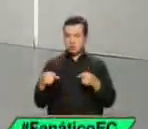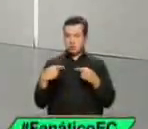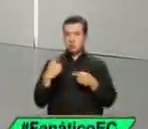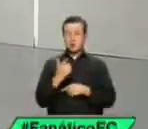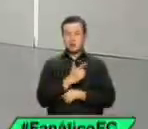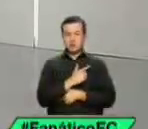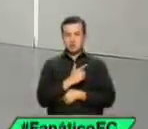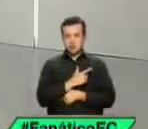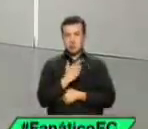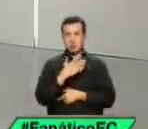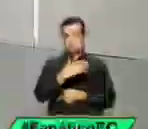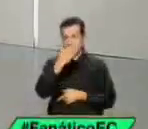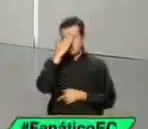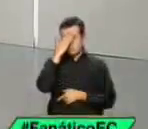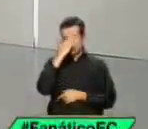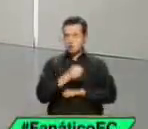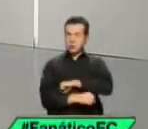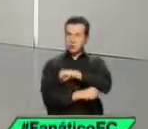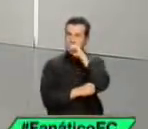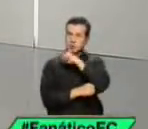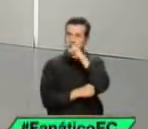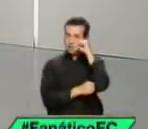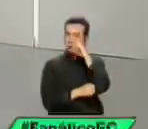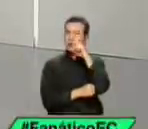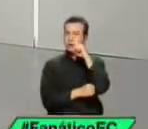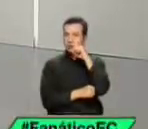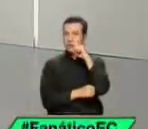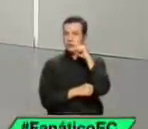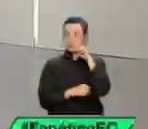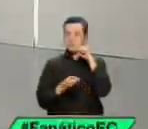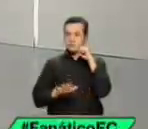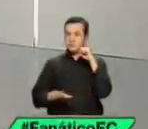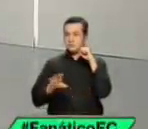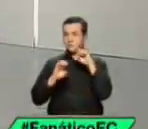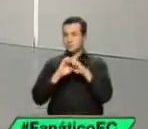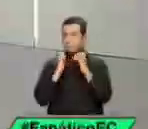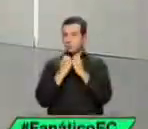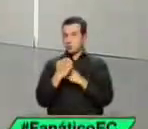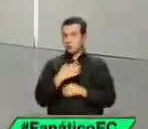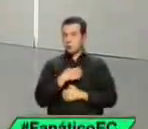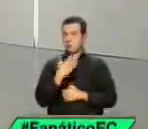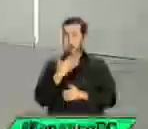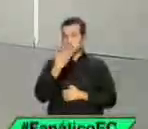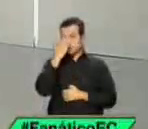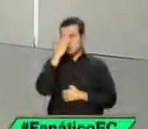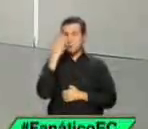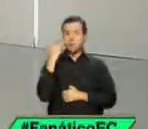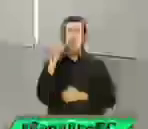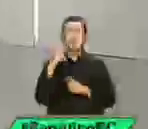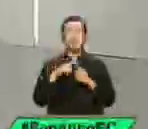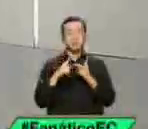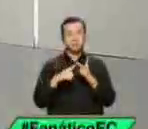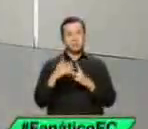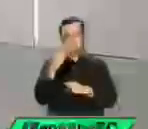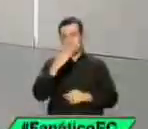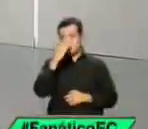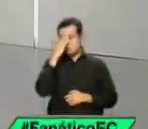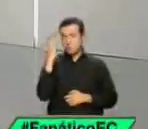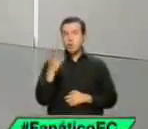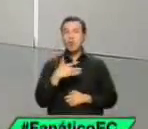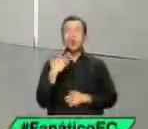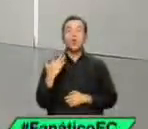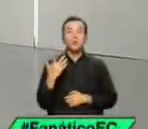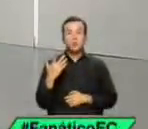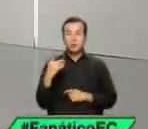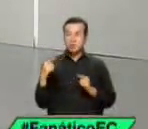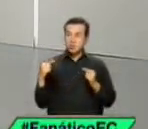Liga, sabe lo que significa ganar en el principal escenario deportivo de la provincia del Guayas y además sabe también cómo manejar este